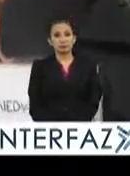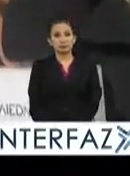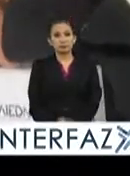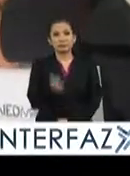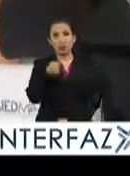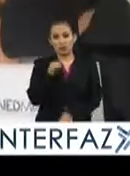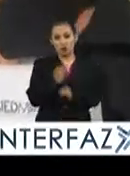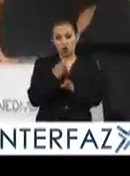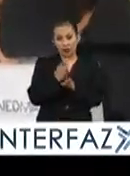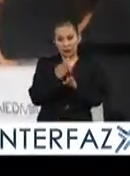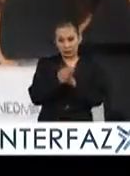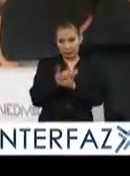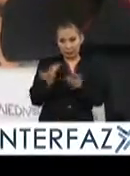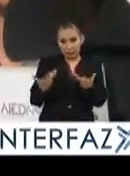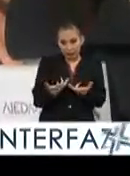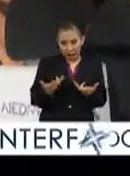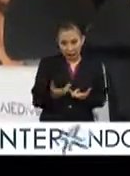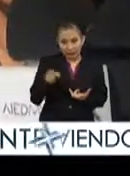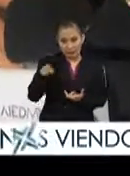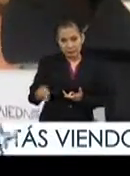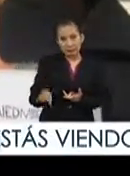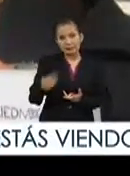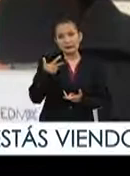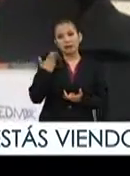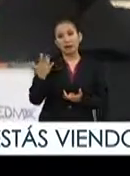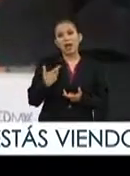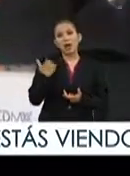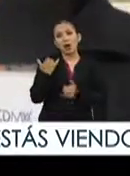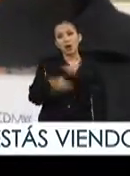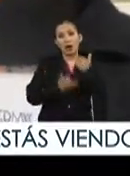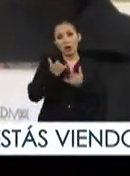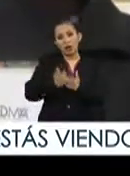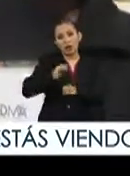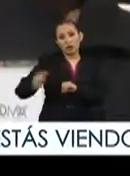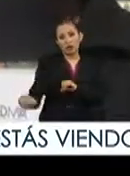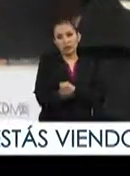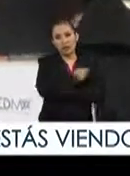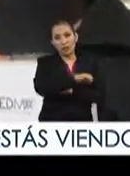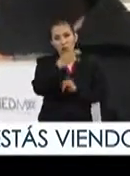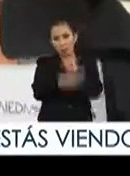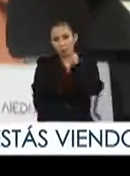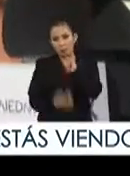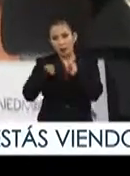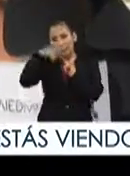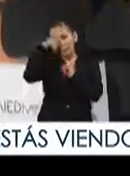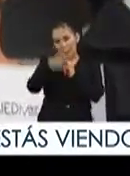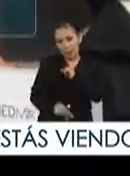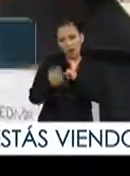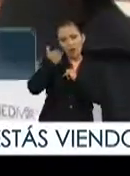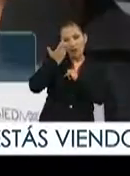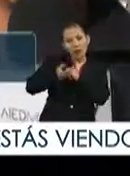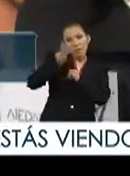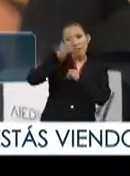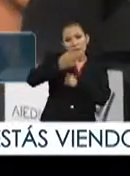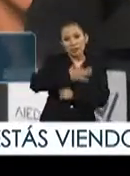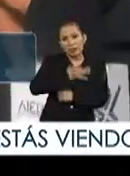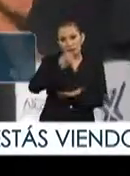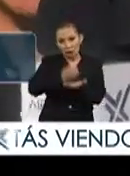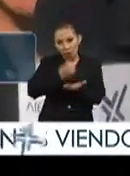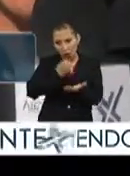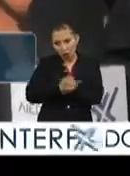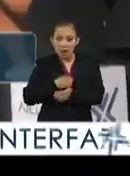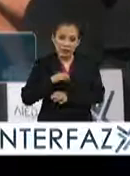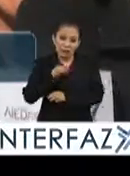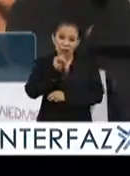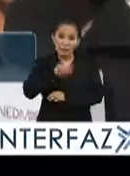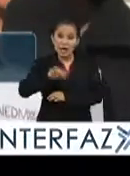Así es, en estos momentos, Jorge, se están llevando a cabo los partidos de tenis, ya las finales en las que México estará buscando 3 medallas de oro y